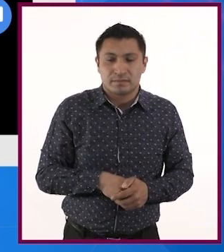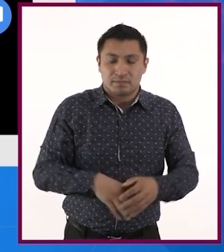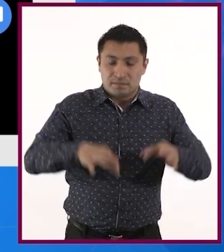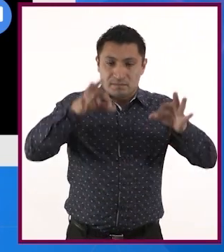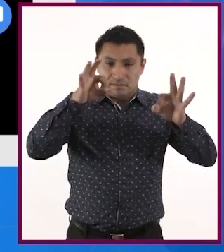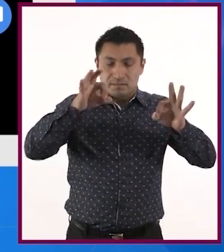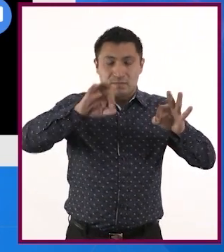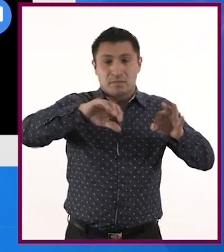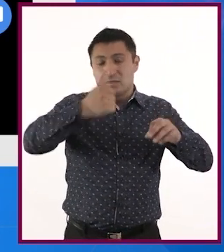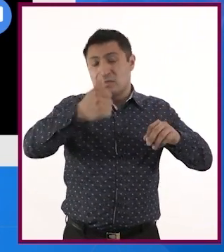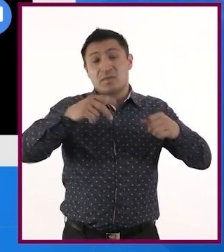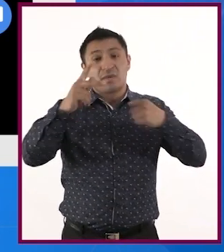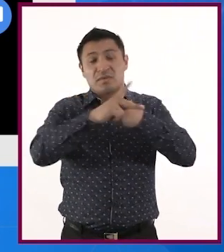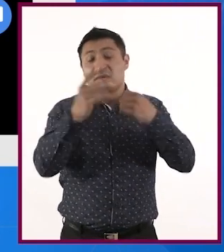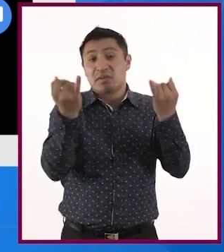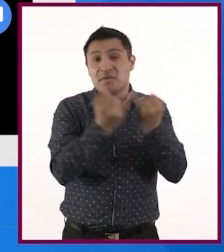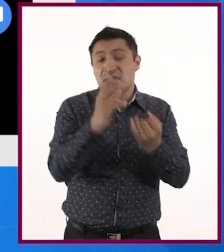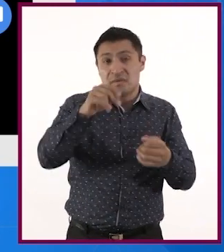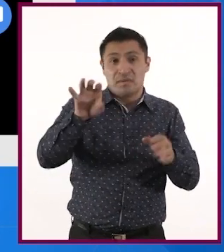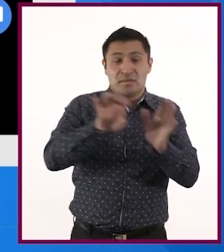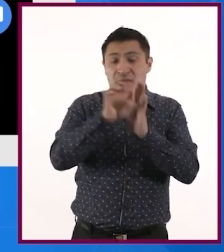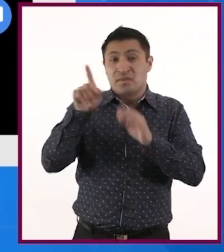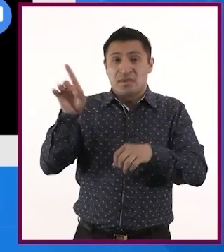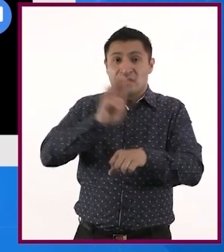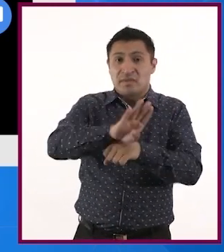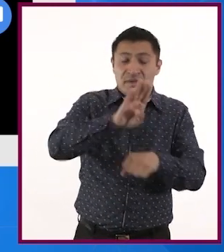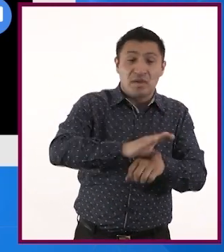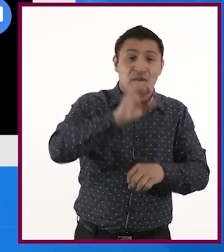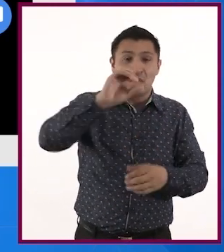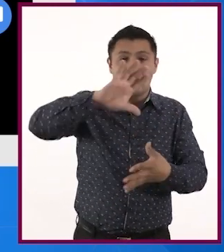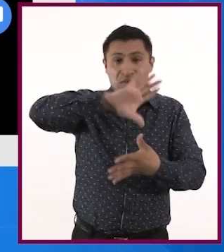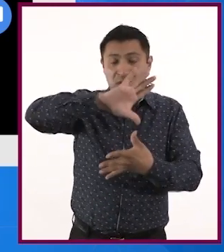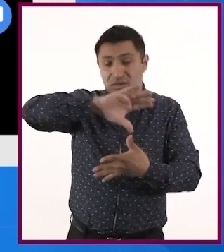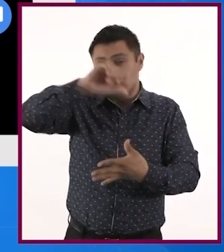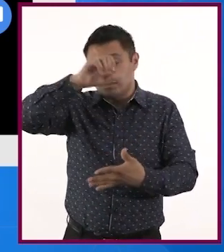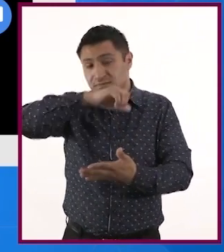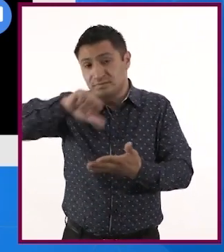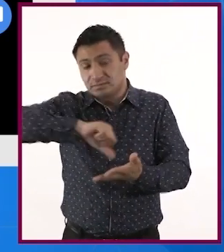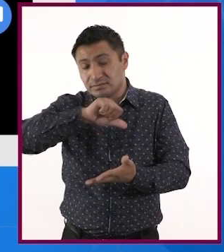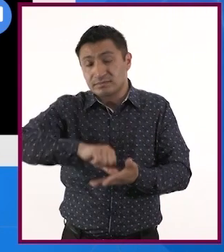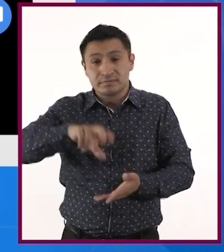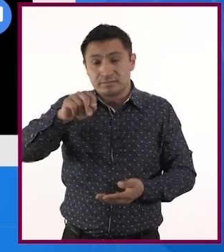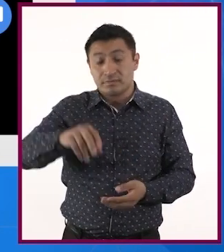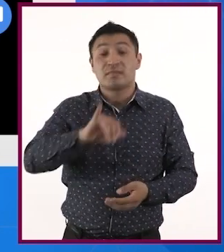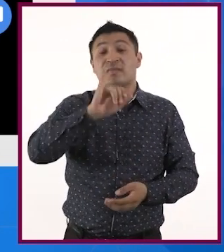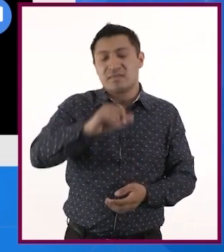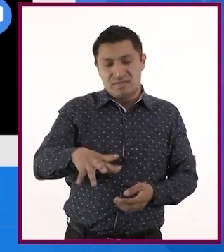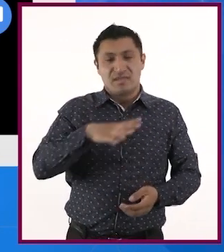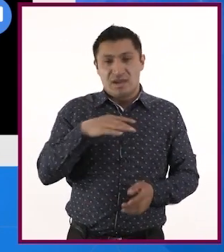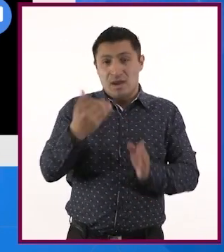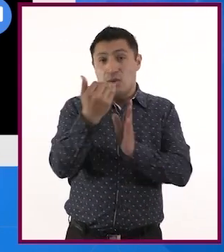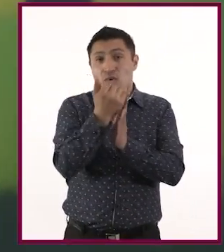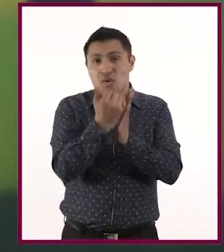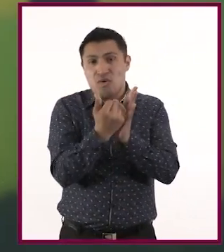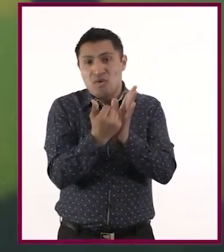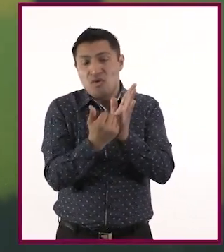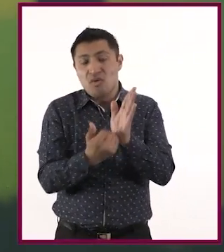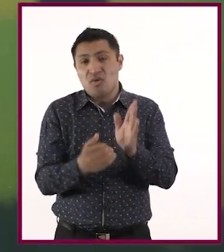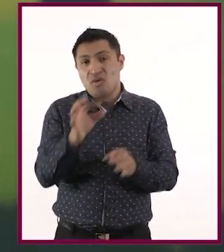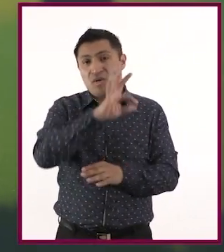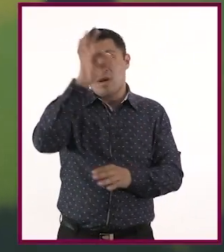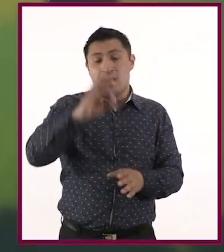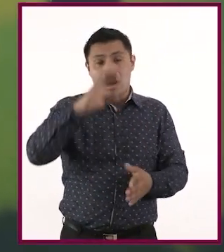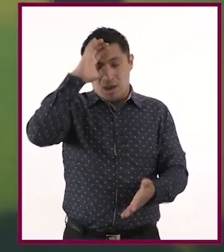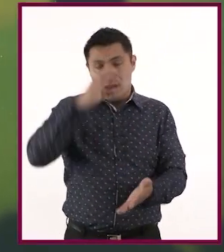acentuada como en otros países, como es el caso de Brasil o de Centroamérica. Es decir, sí hay una retracción del porcentaje